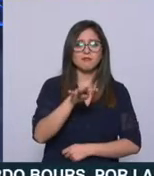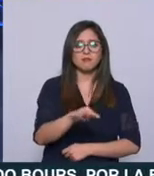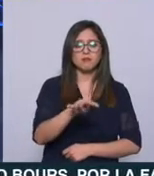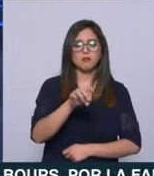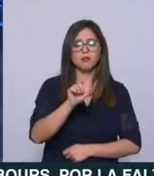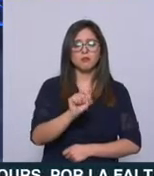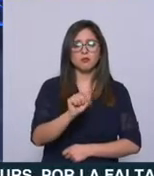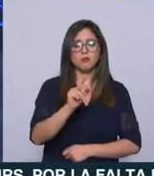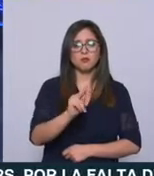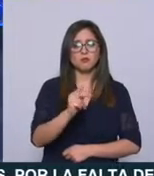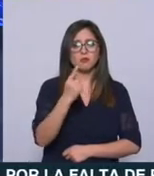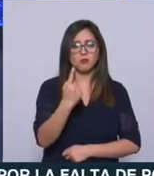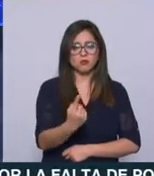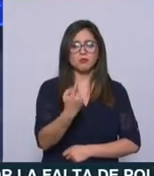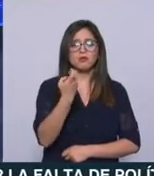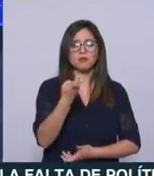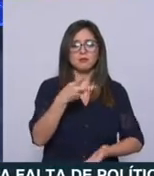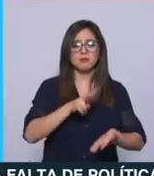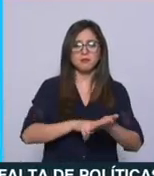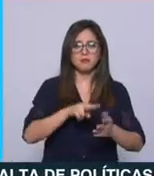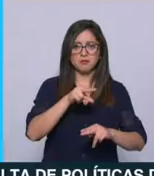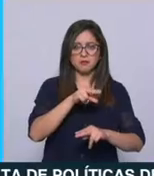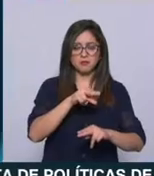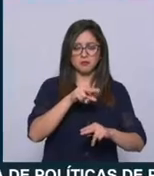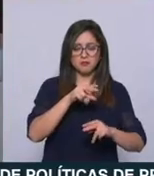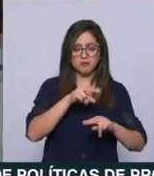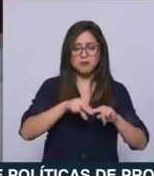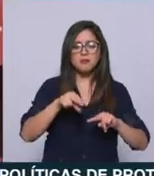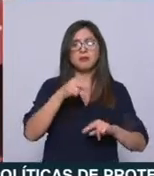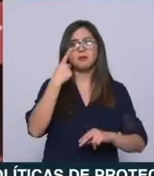81 centavos por dólar.